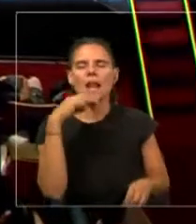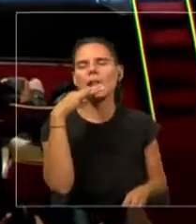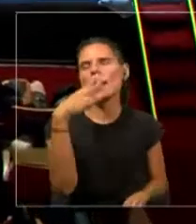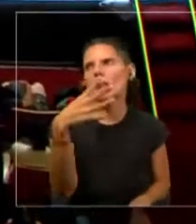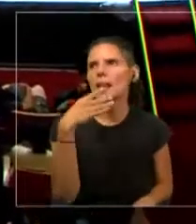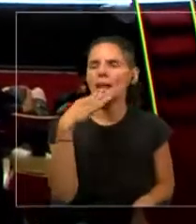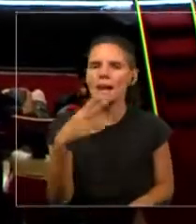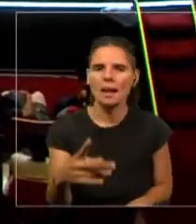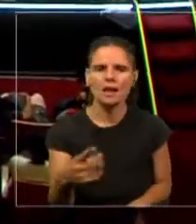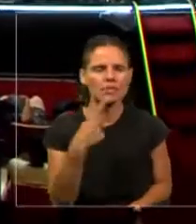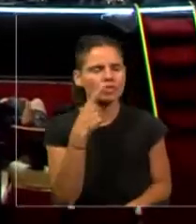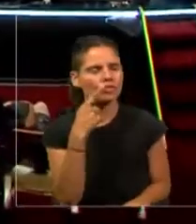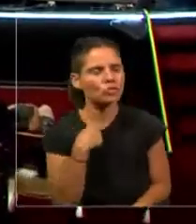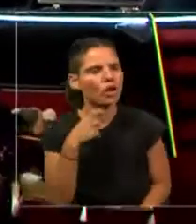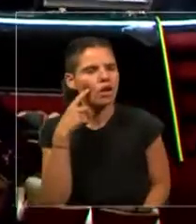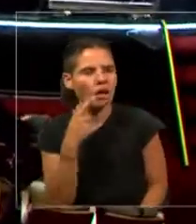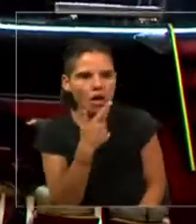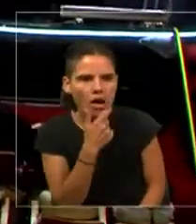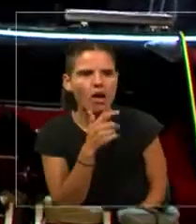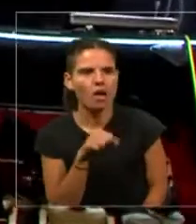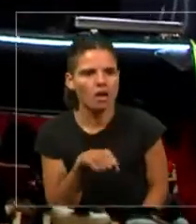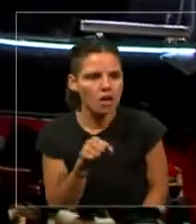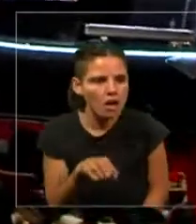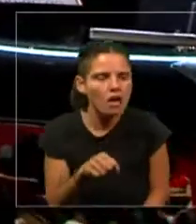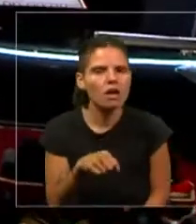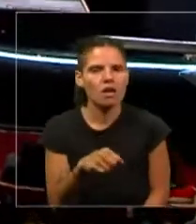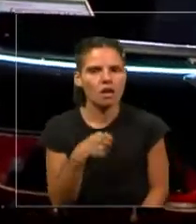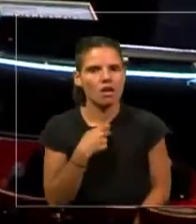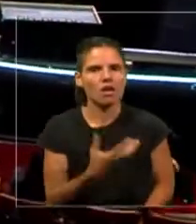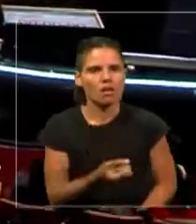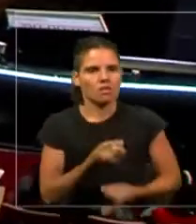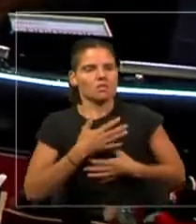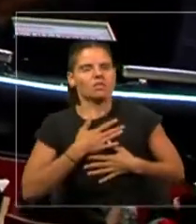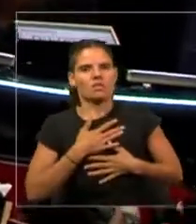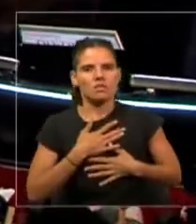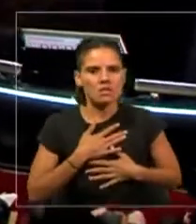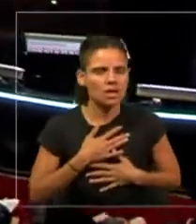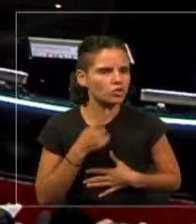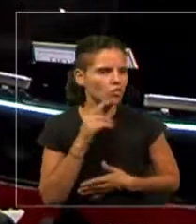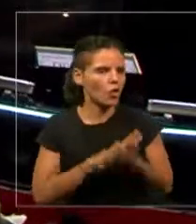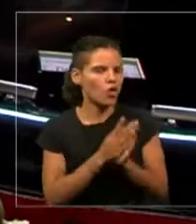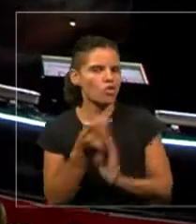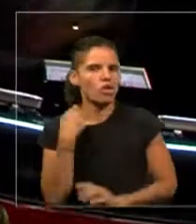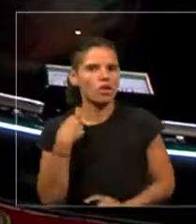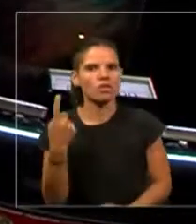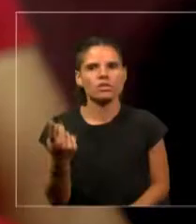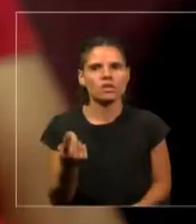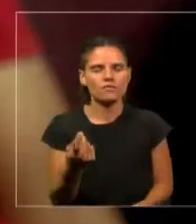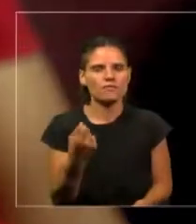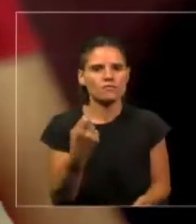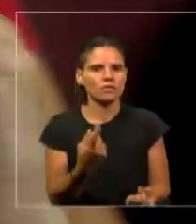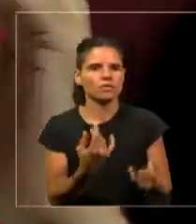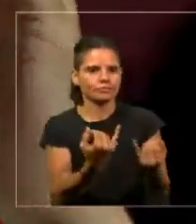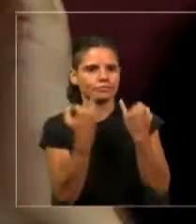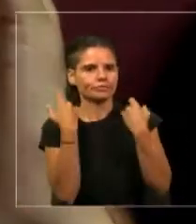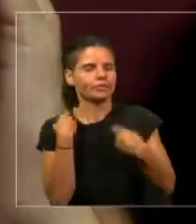hagan tragar estas culebras, como lo dicen en castellano, no sé. Lo que tenemos frente a nosotros,